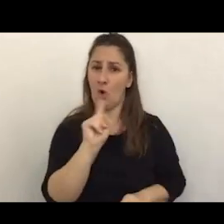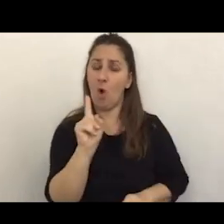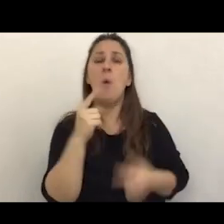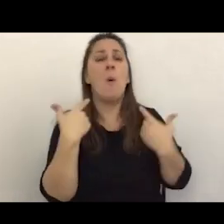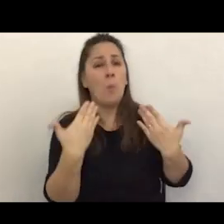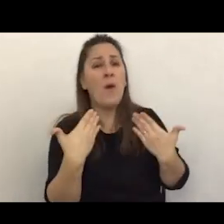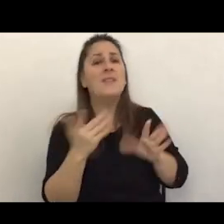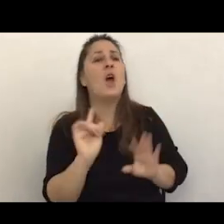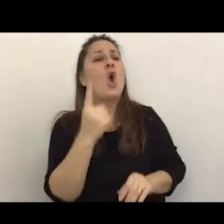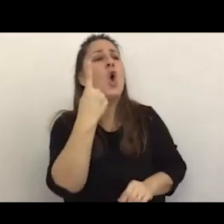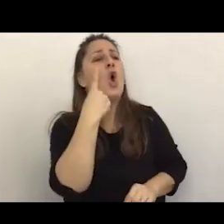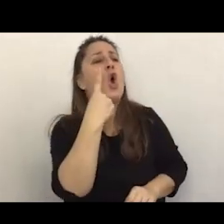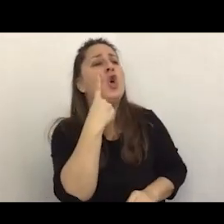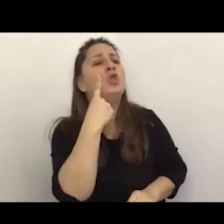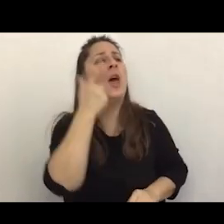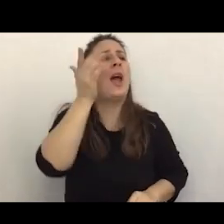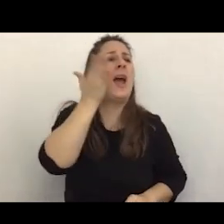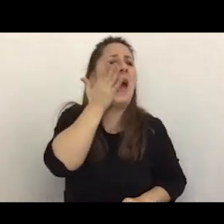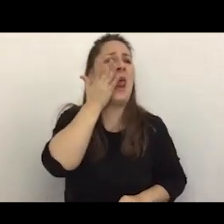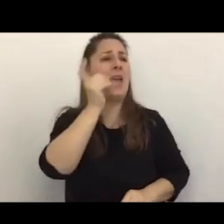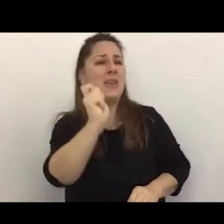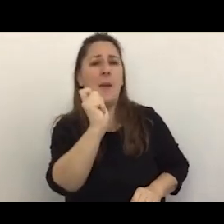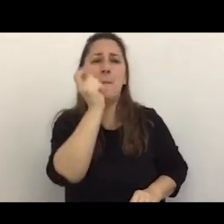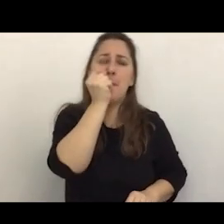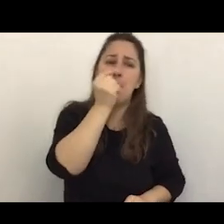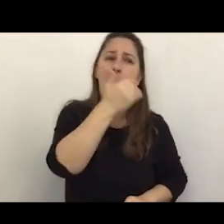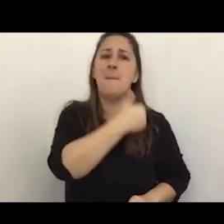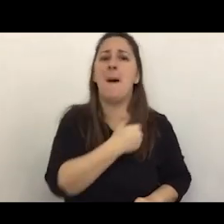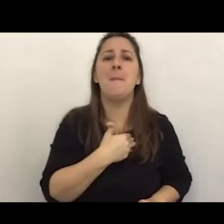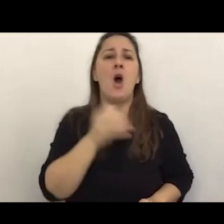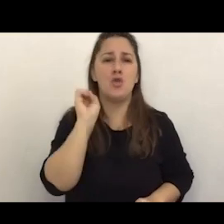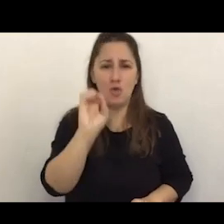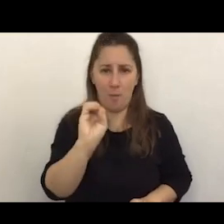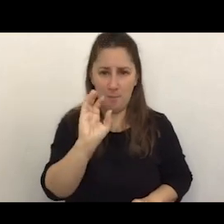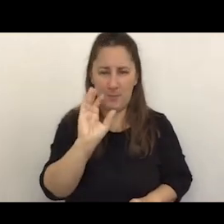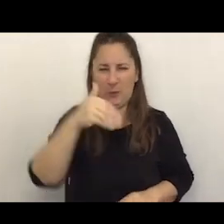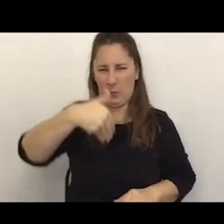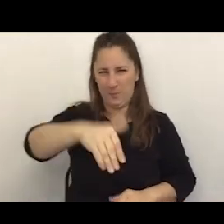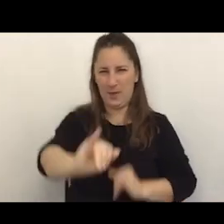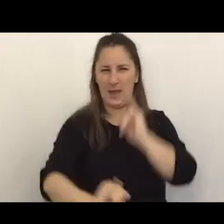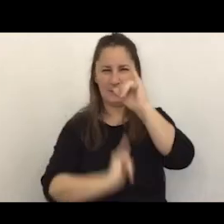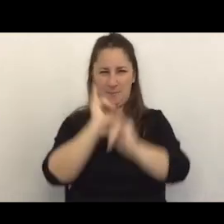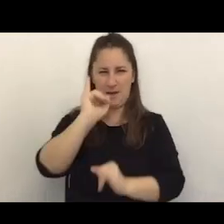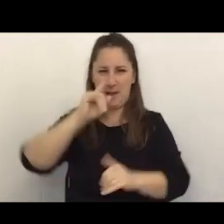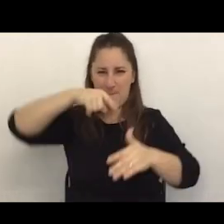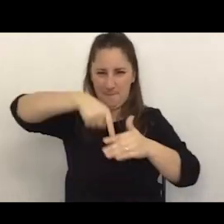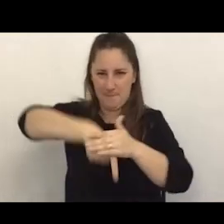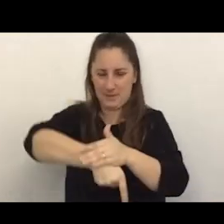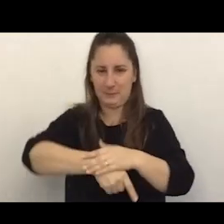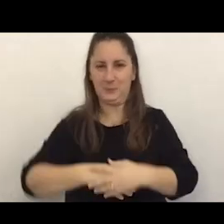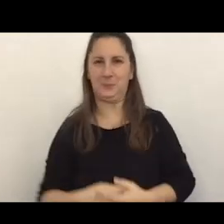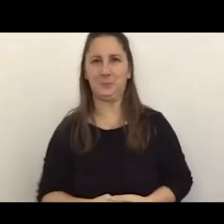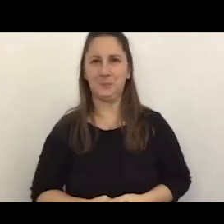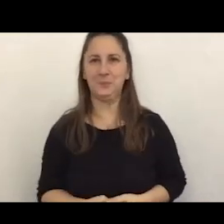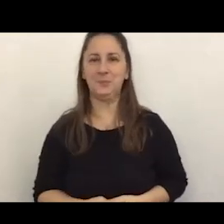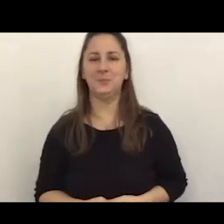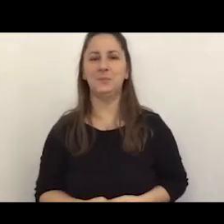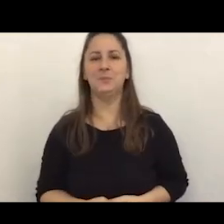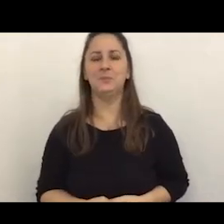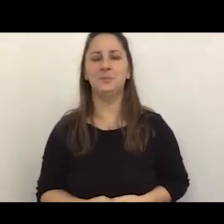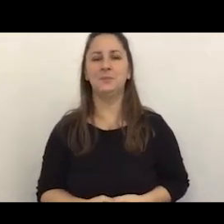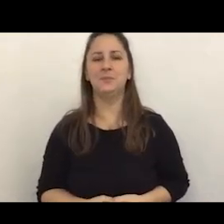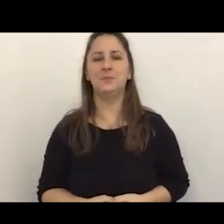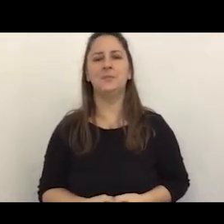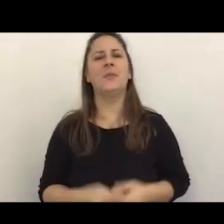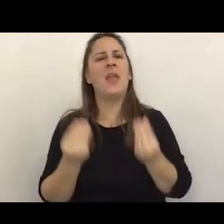conocer esa identidad de acuerdo a lo que vamos a ver en un ratito. Muy bien. ¿Qué caracteres debe